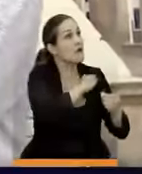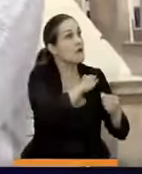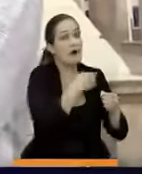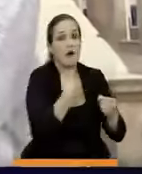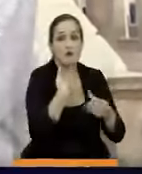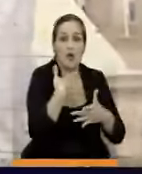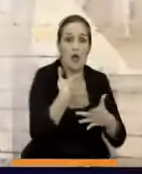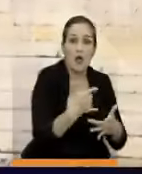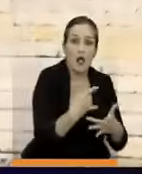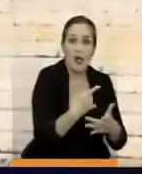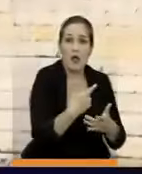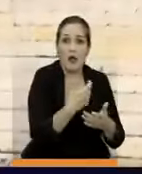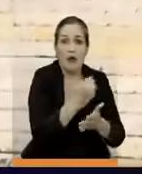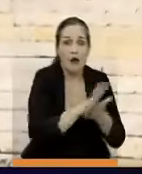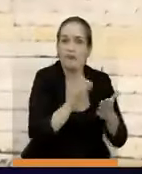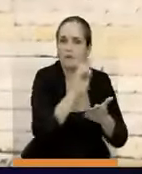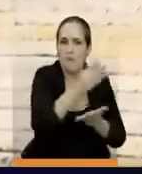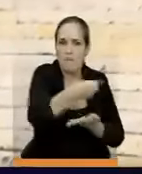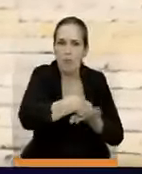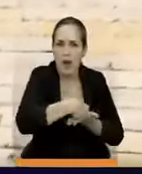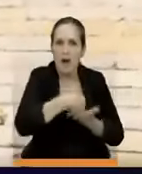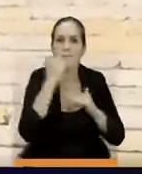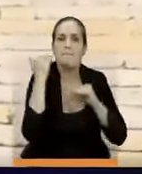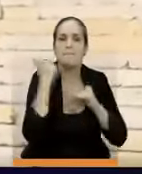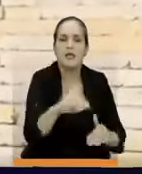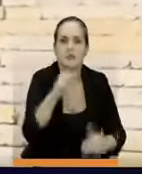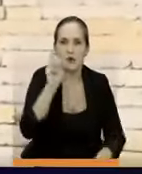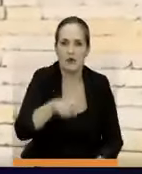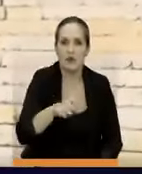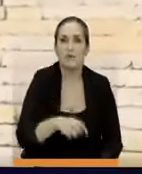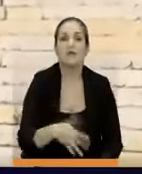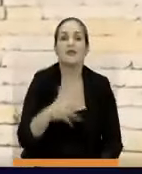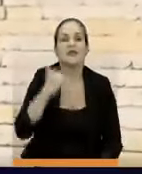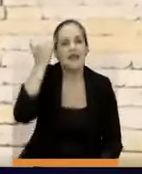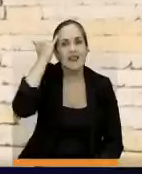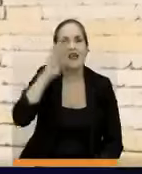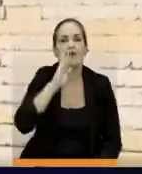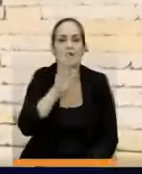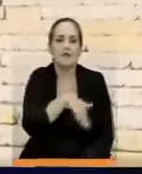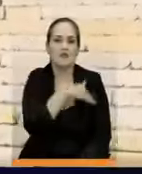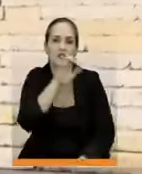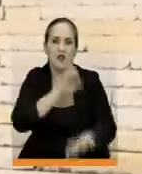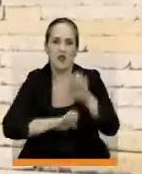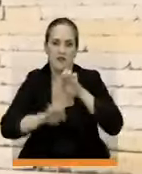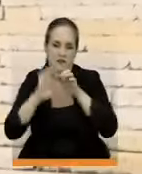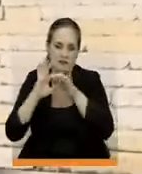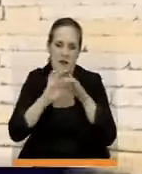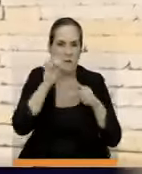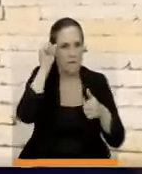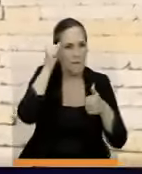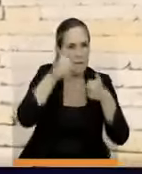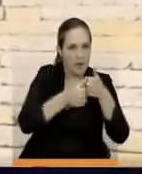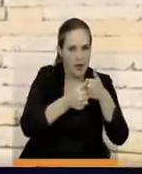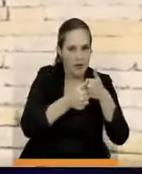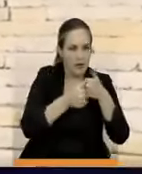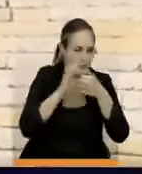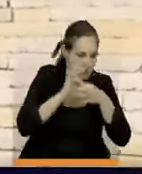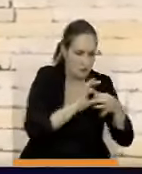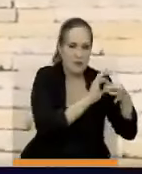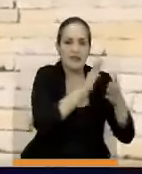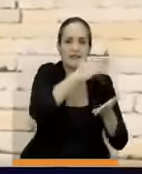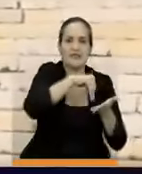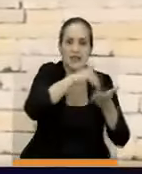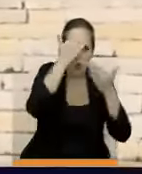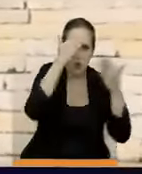territorio colombiano sí es una iniciativa del Ministerio de defensa de pacto histórico y de centro democrático a mí me